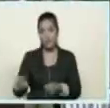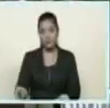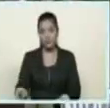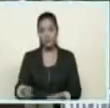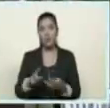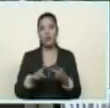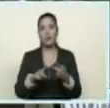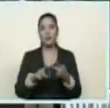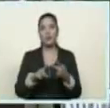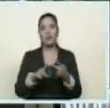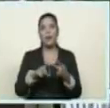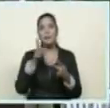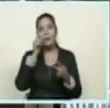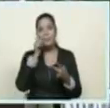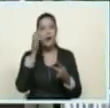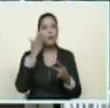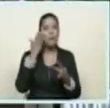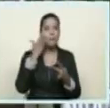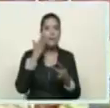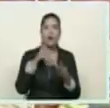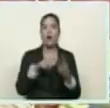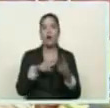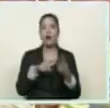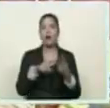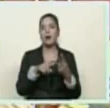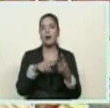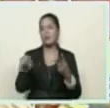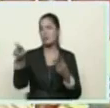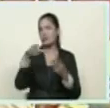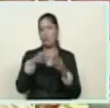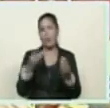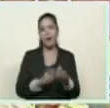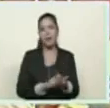todo del orden de doña elena macho